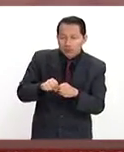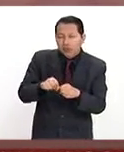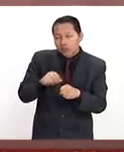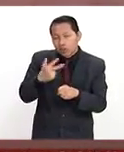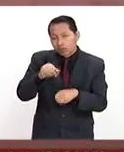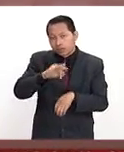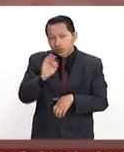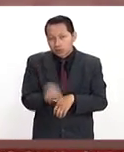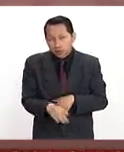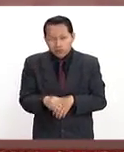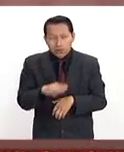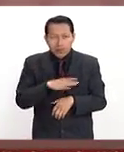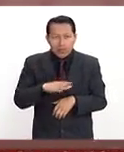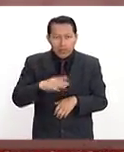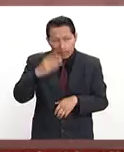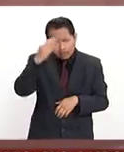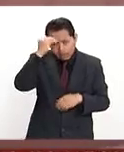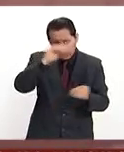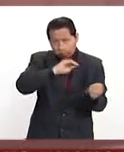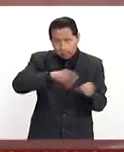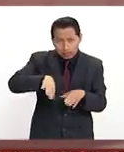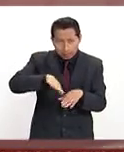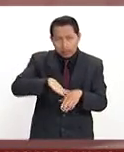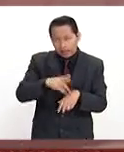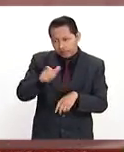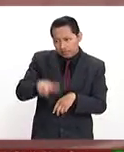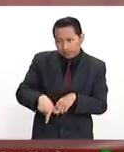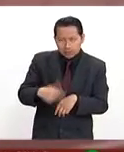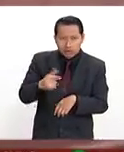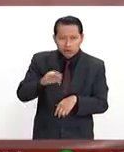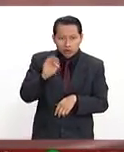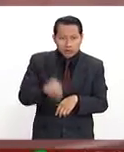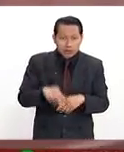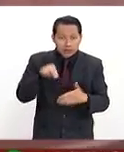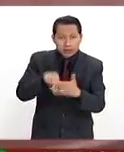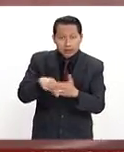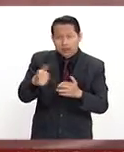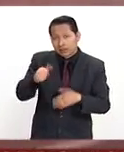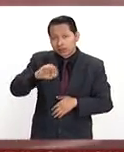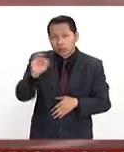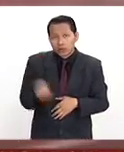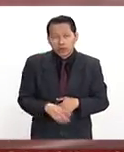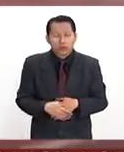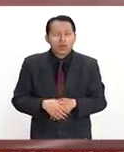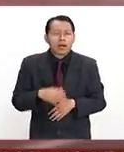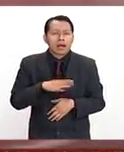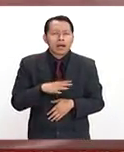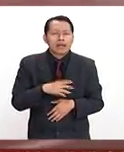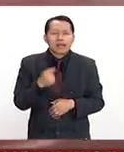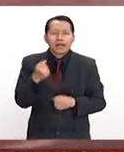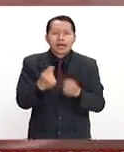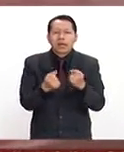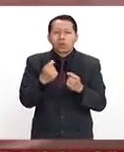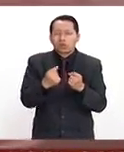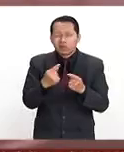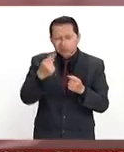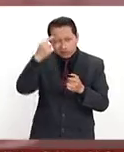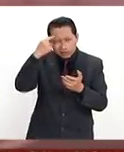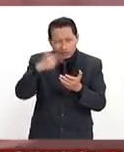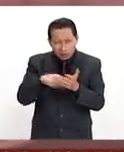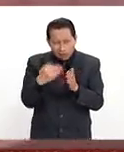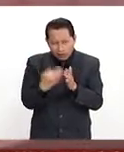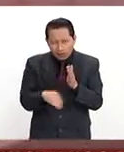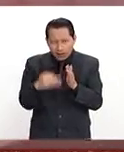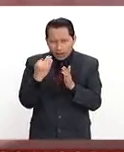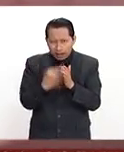8%. Haya sido abandonada por su condición, 7%. Y fue asesinada, 6%. Hay algunos que me parece que nos quedamos,